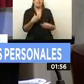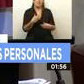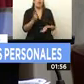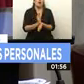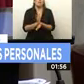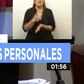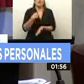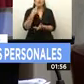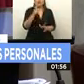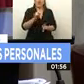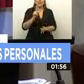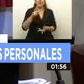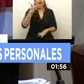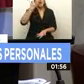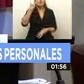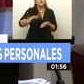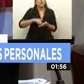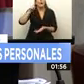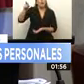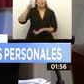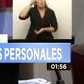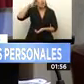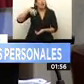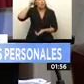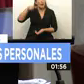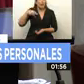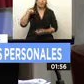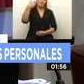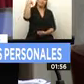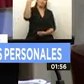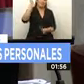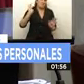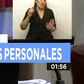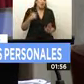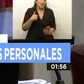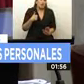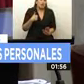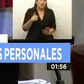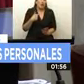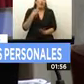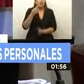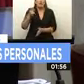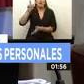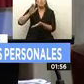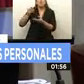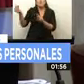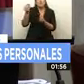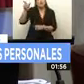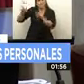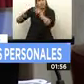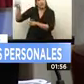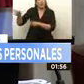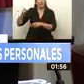mencionarlo demasiado al general perón en los discursos pero yo tengo una teoría respecto de los dirigentes peronistas que lo mencionan demasiado a